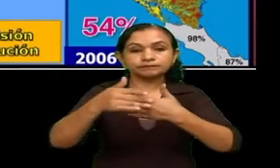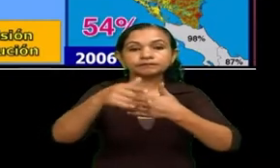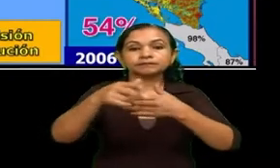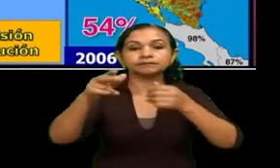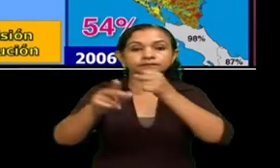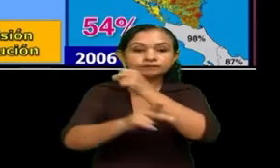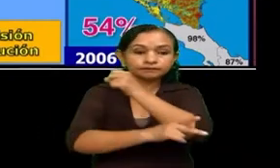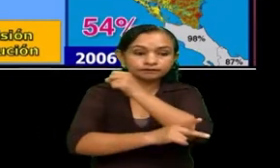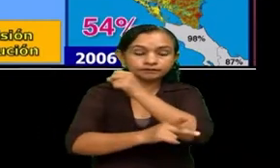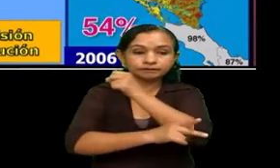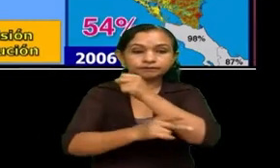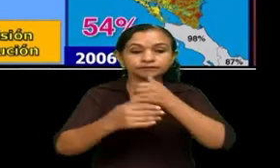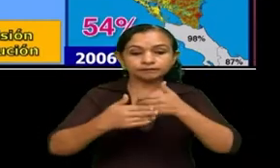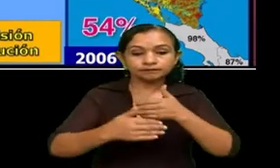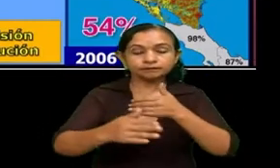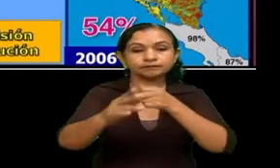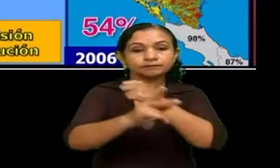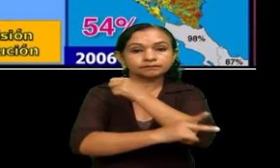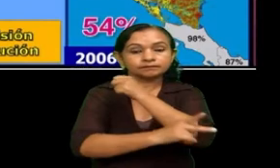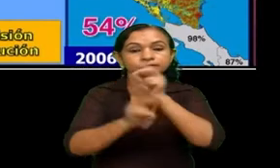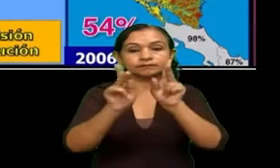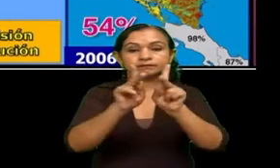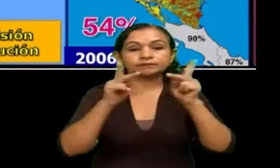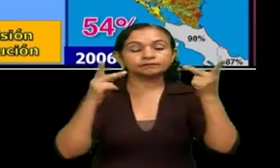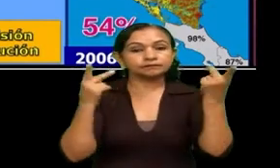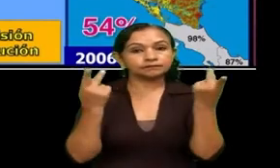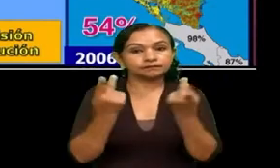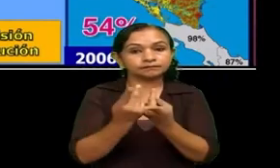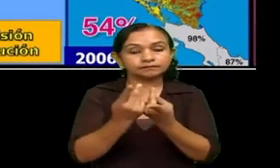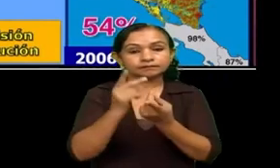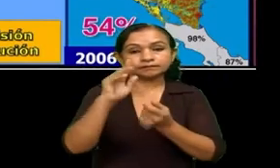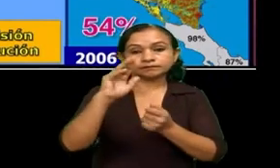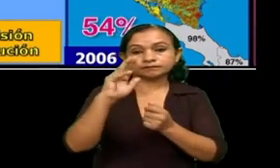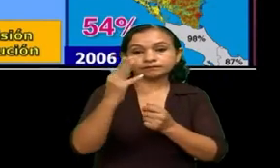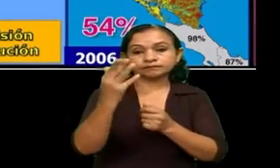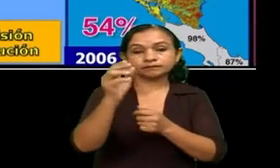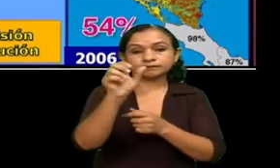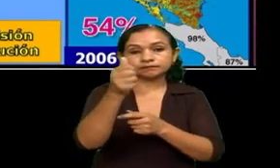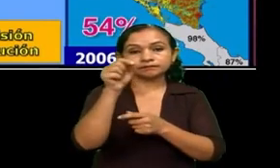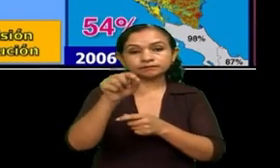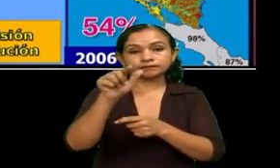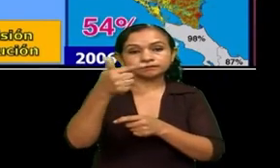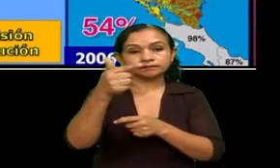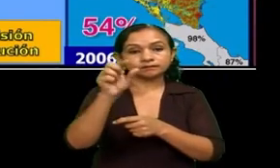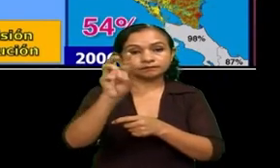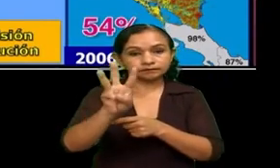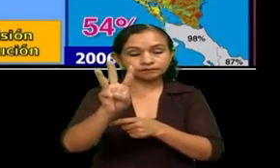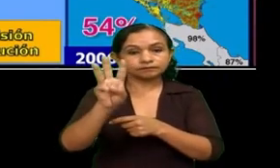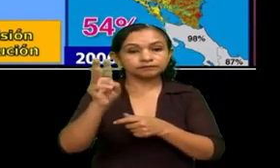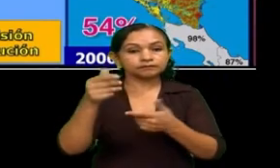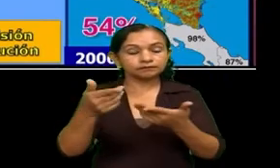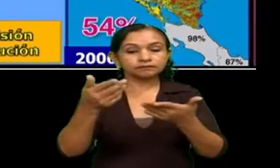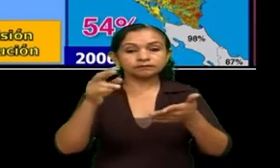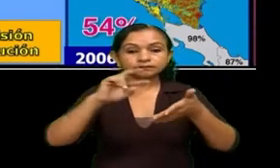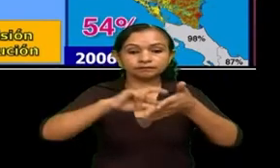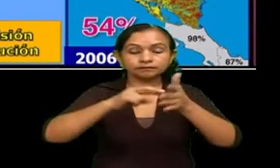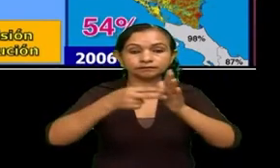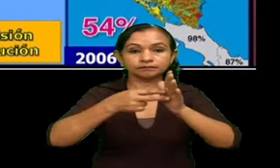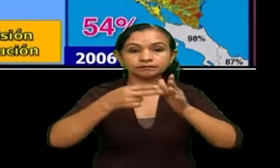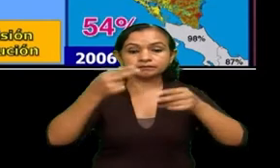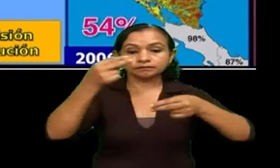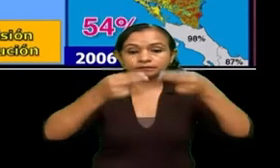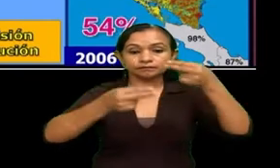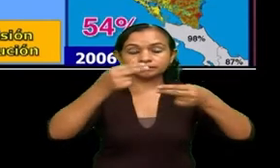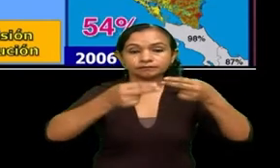nación, de llevarle la energía a nuestro pueblo. Eso es 96.73, porque no solamente lo ponemos, sino que está basado en datos de